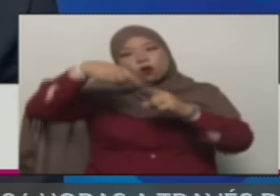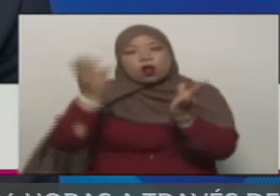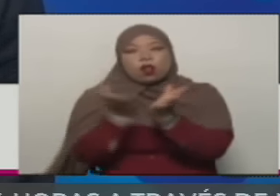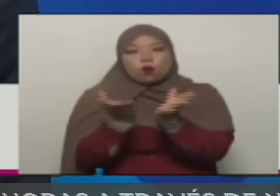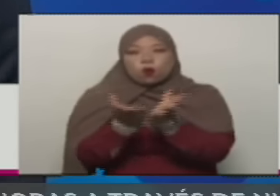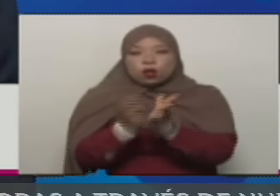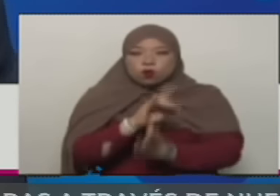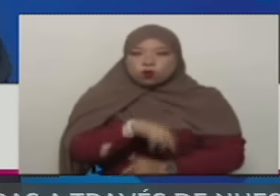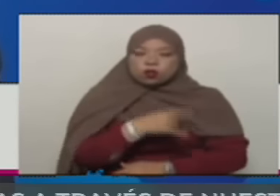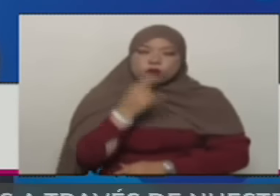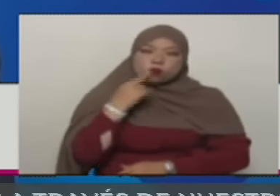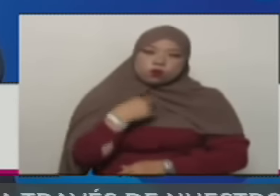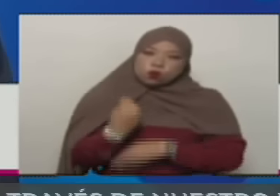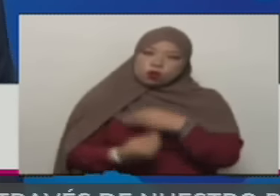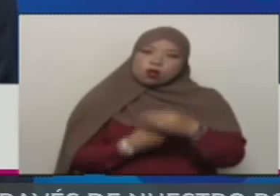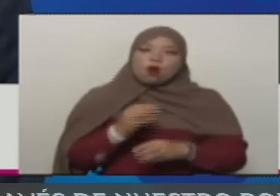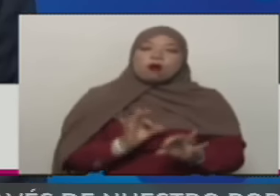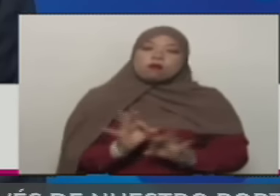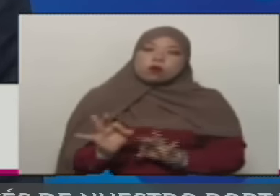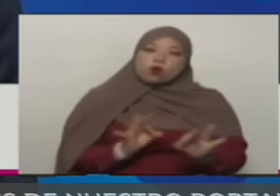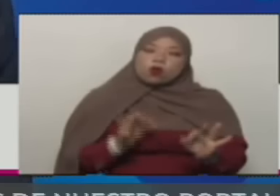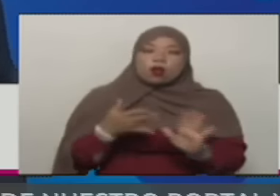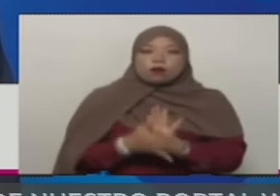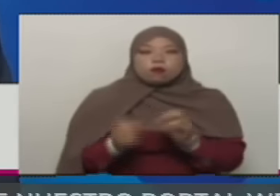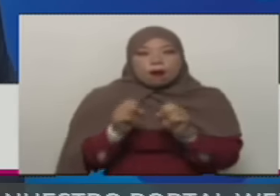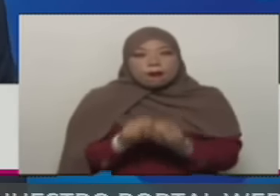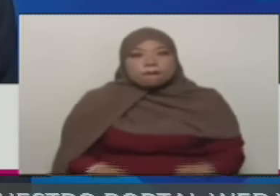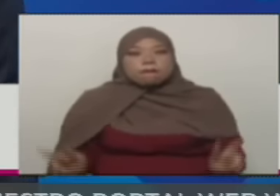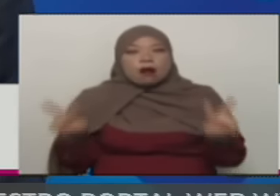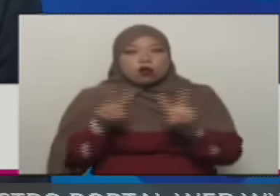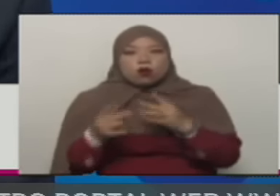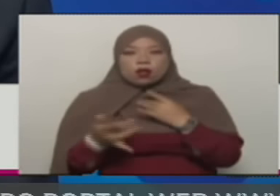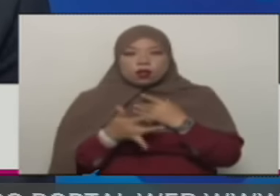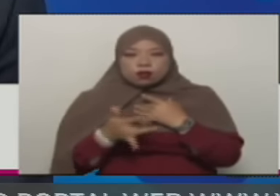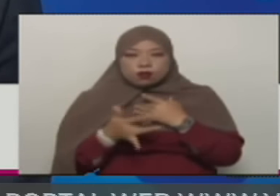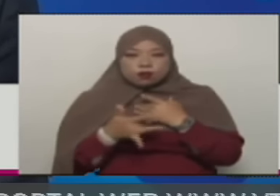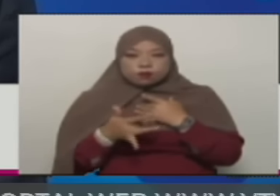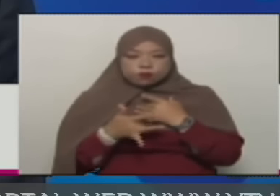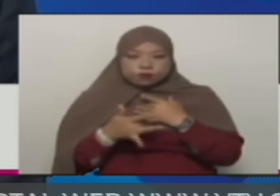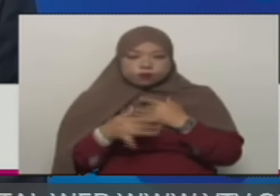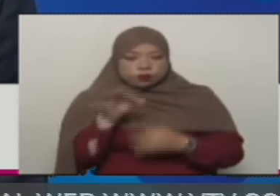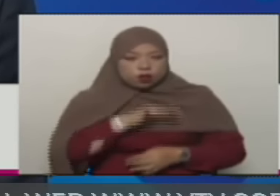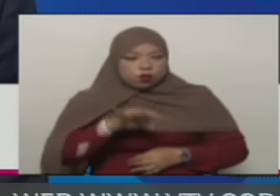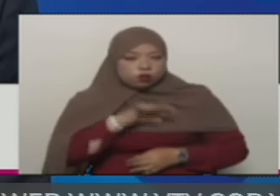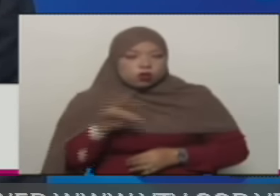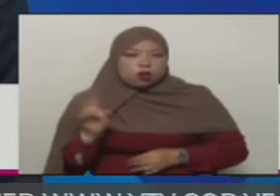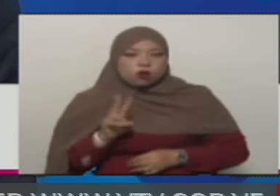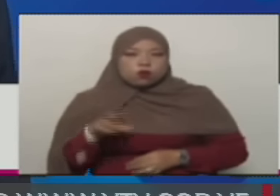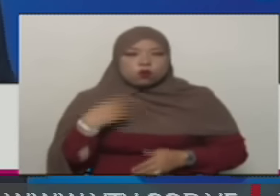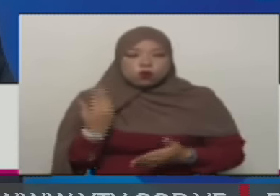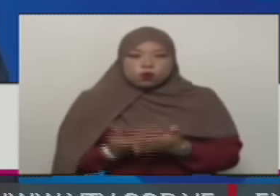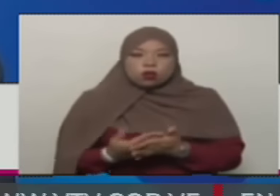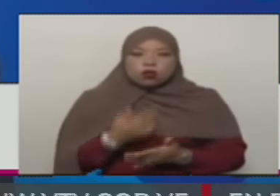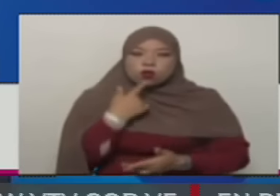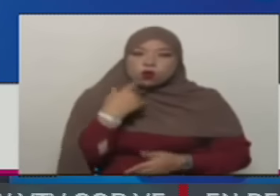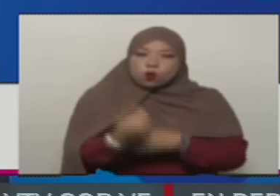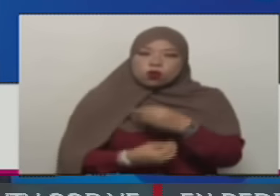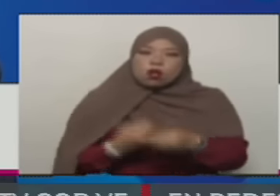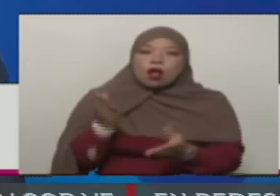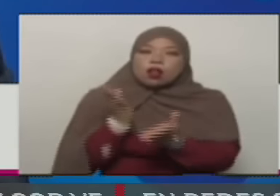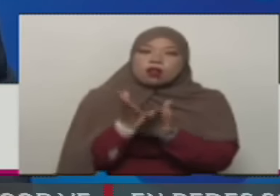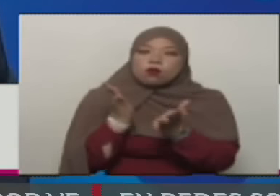la universidad, tienen que estar preparados en valores y en capacidades técnicas para esa sociedad que soñamos. Luis Beltrán Prieto decía, la escuela